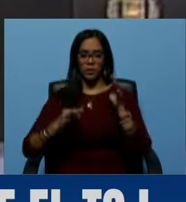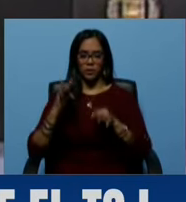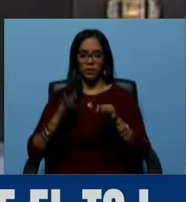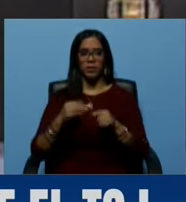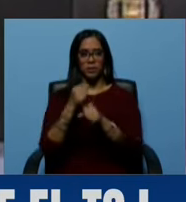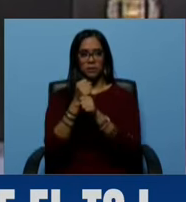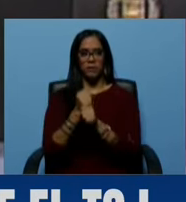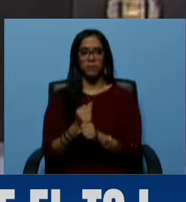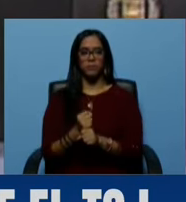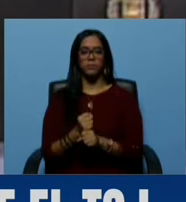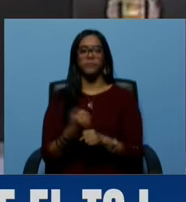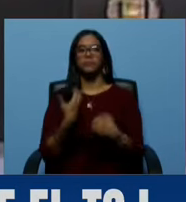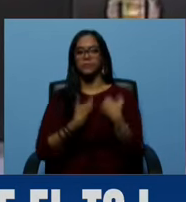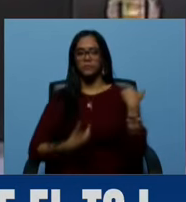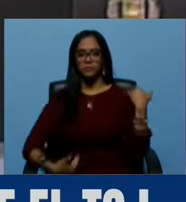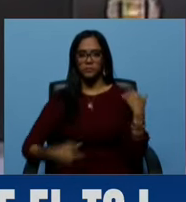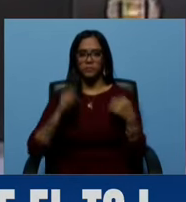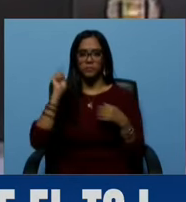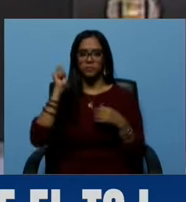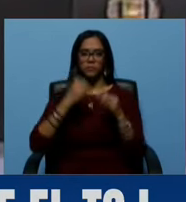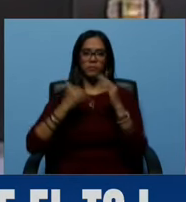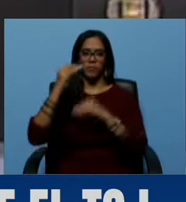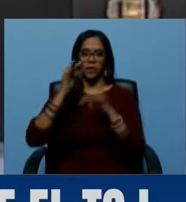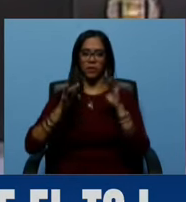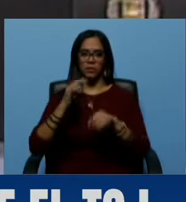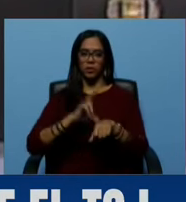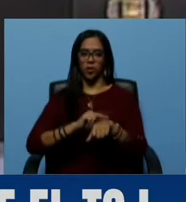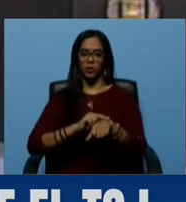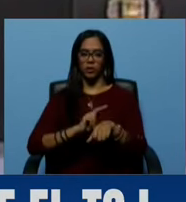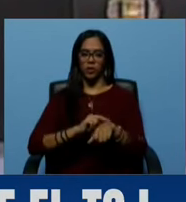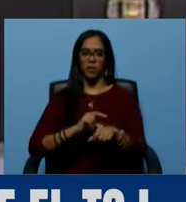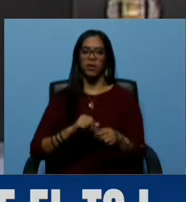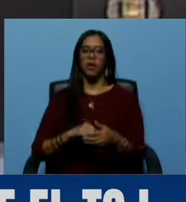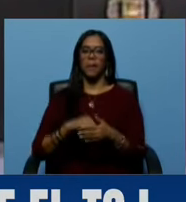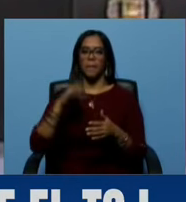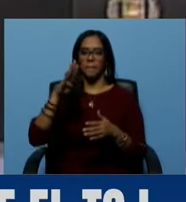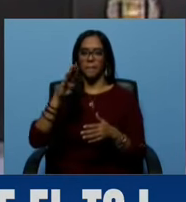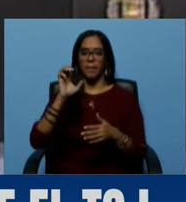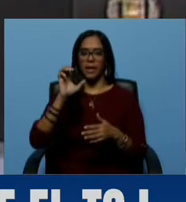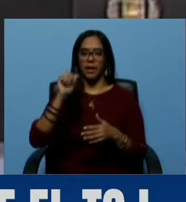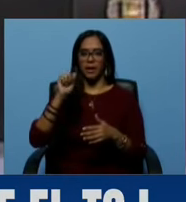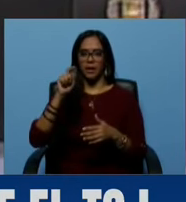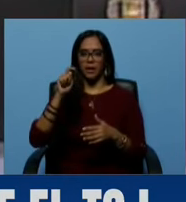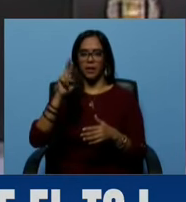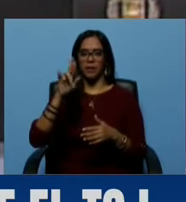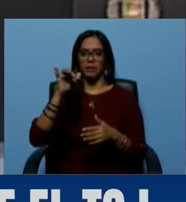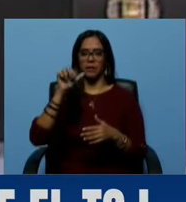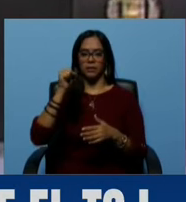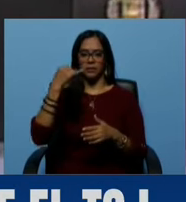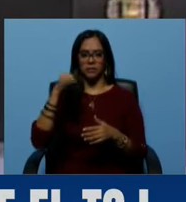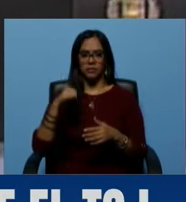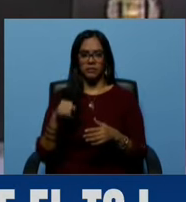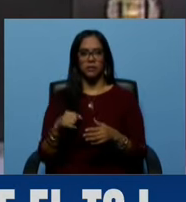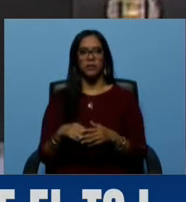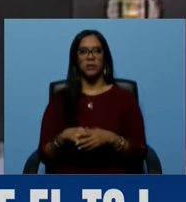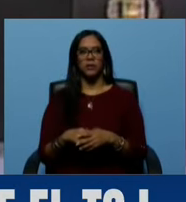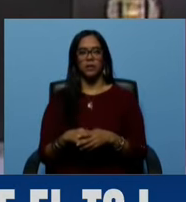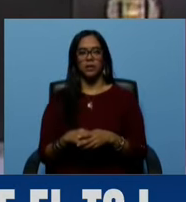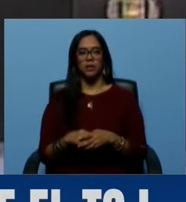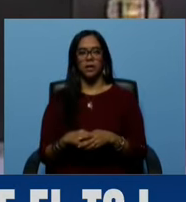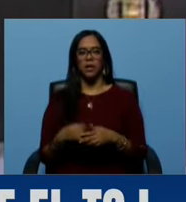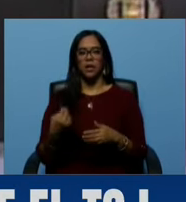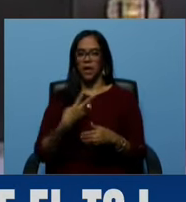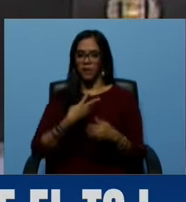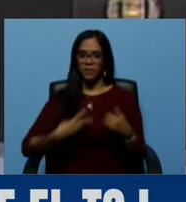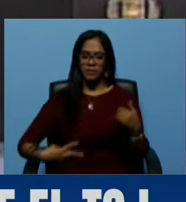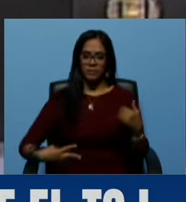espera de la presidenta del Tribunal Supremo de Justicia, la doctora Carilias Carislia Rodríguez, la vicepresidenta